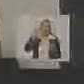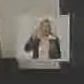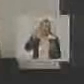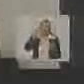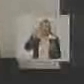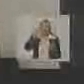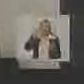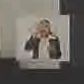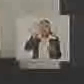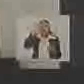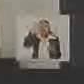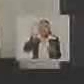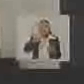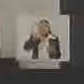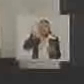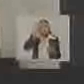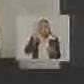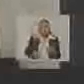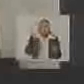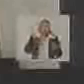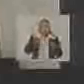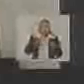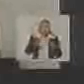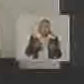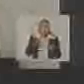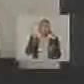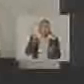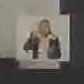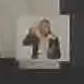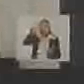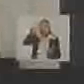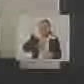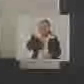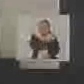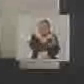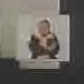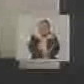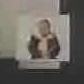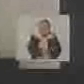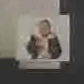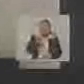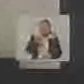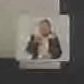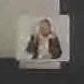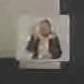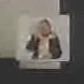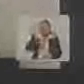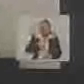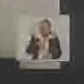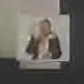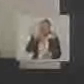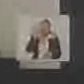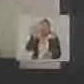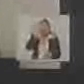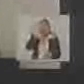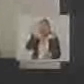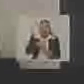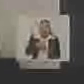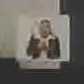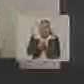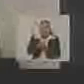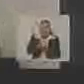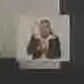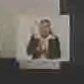su deber y que si el jefe delegacional se va por mal camino, está haciendo atropellos